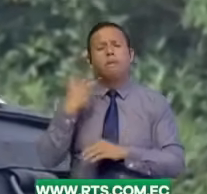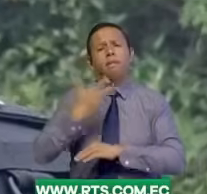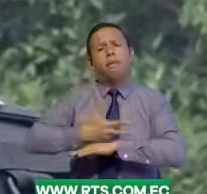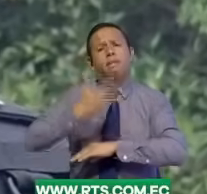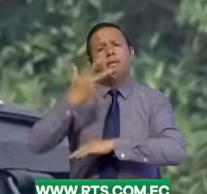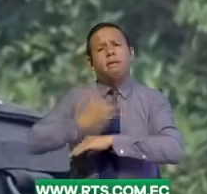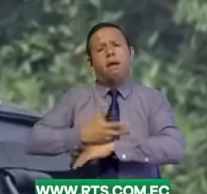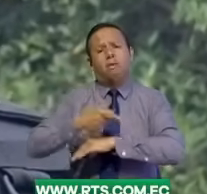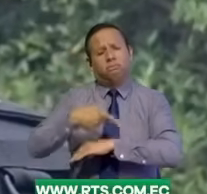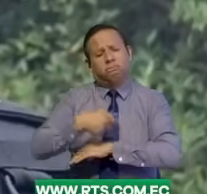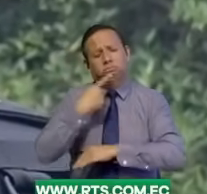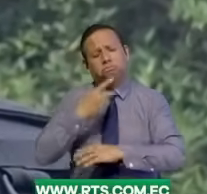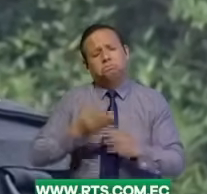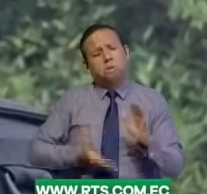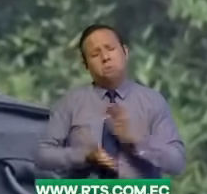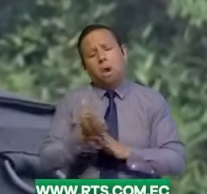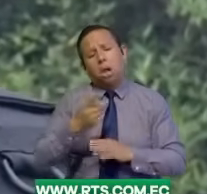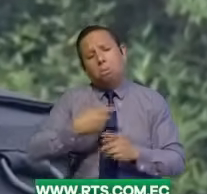un ciudadano en situación de calle.